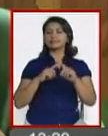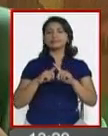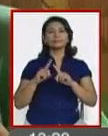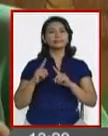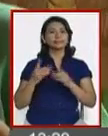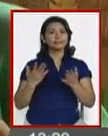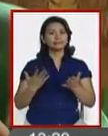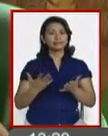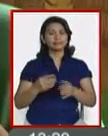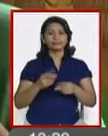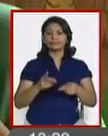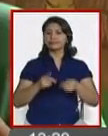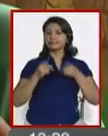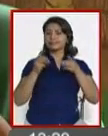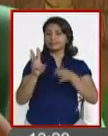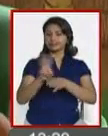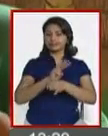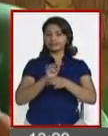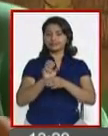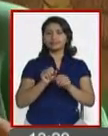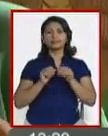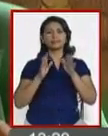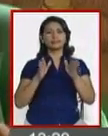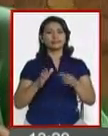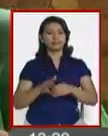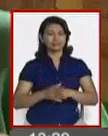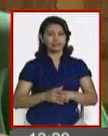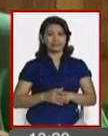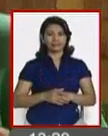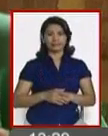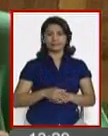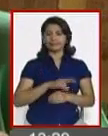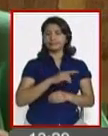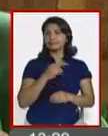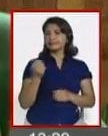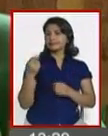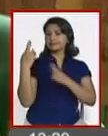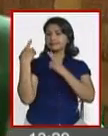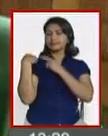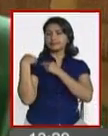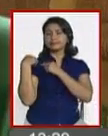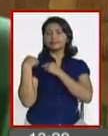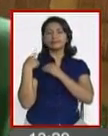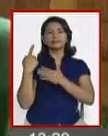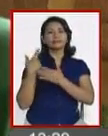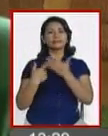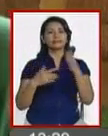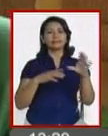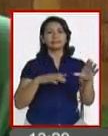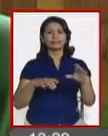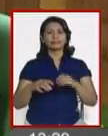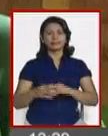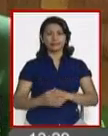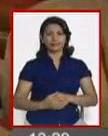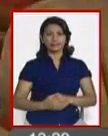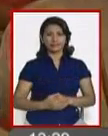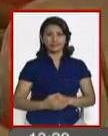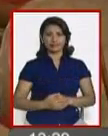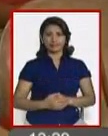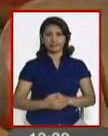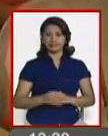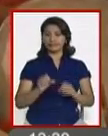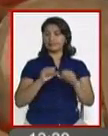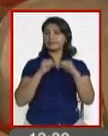situaciones, hacemos la denuncia ante el Ministerio Público para que sean ellos los que actúen conforme a lo que manda la norma.